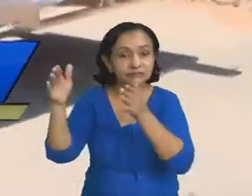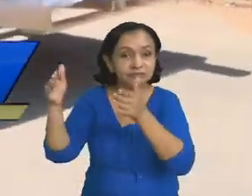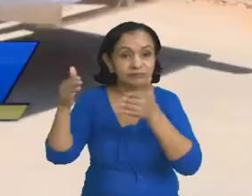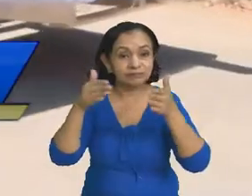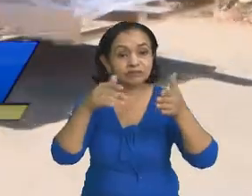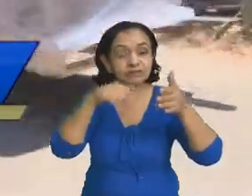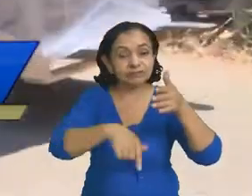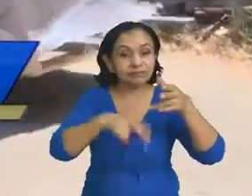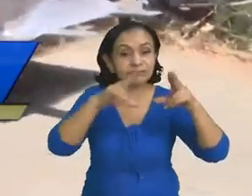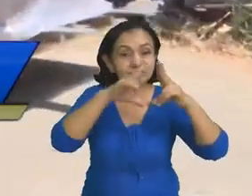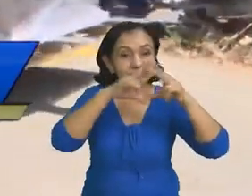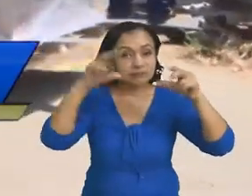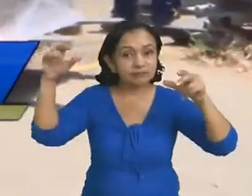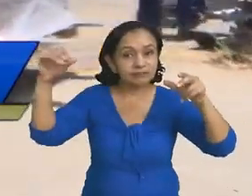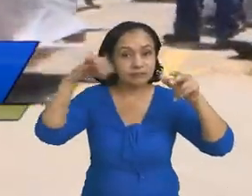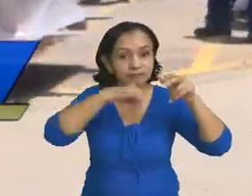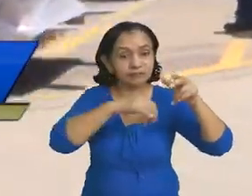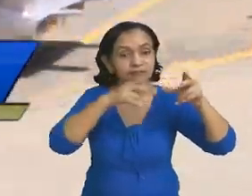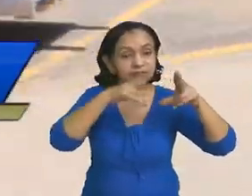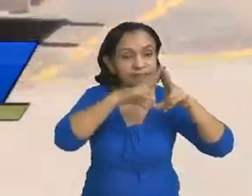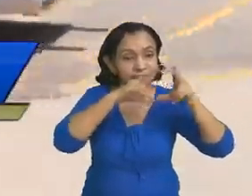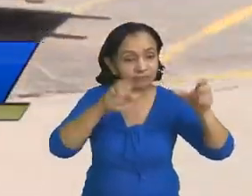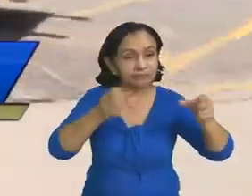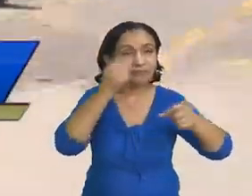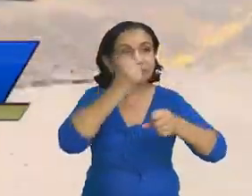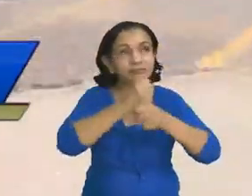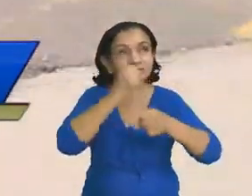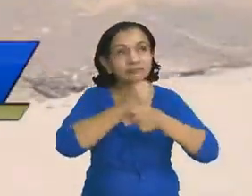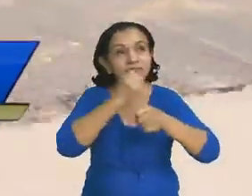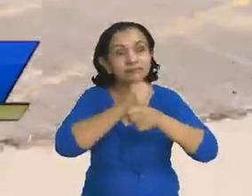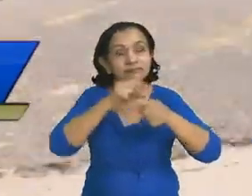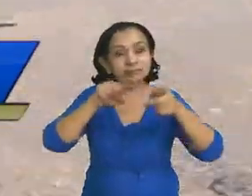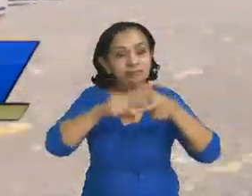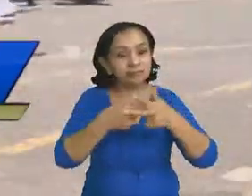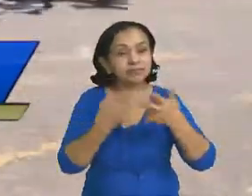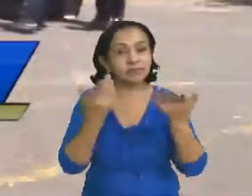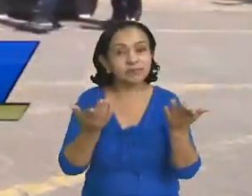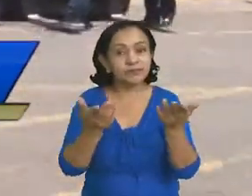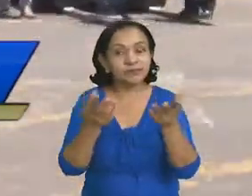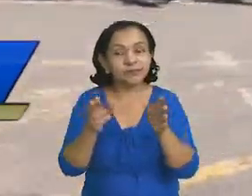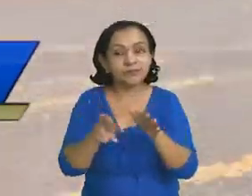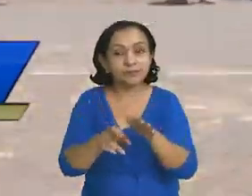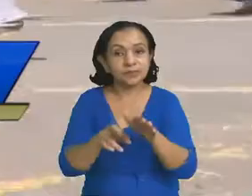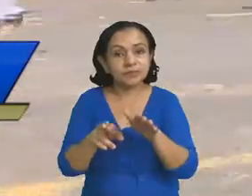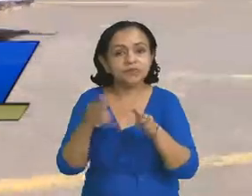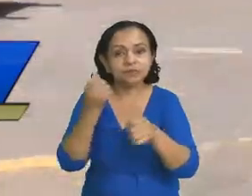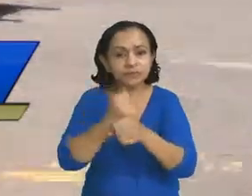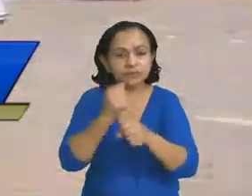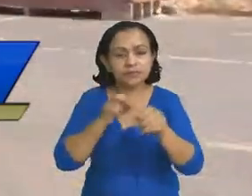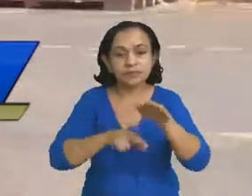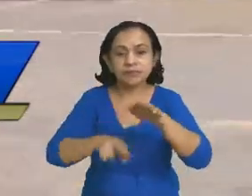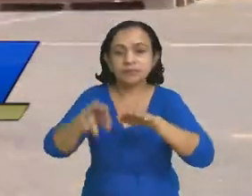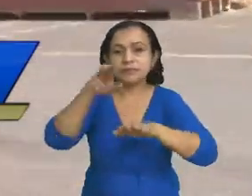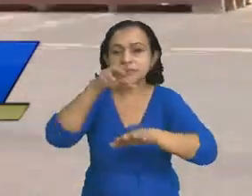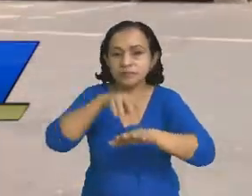entraron al país y que ya estamos trabajando en ello. Okay. Estamos trabajando en el río San Juan